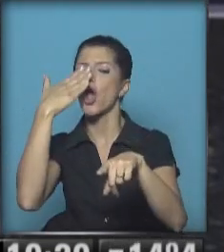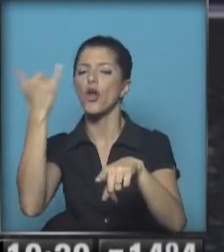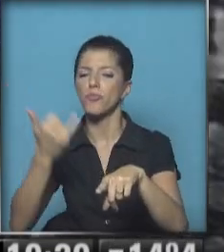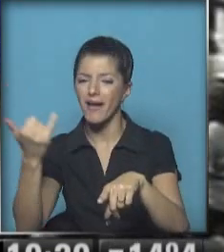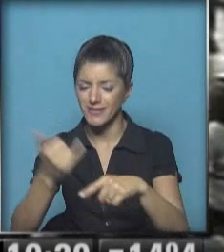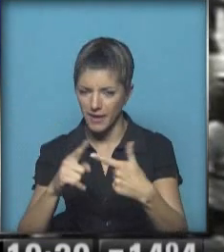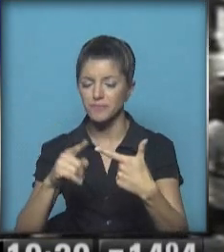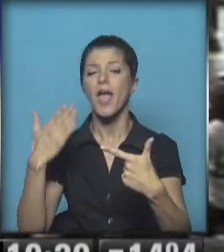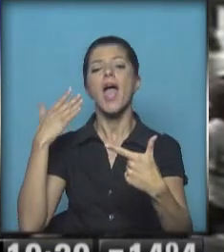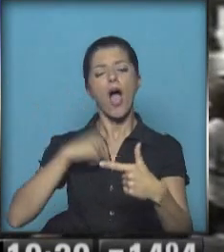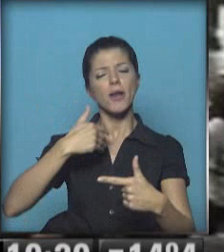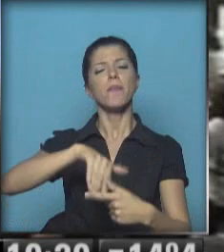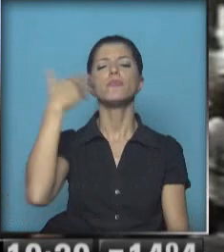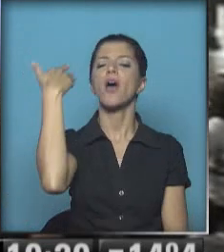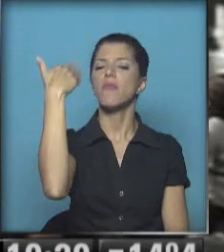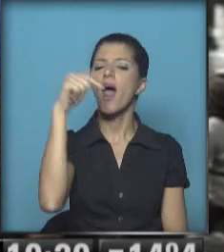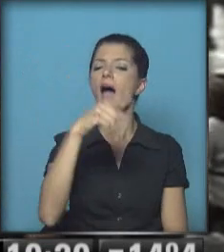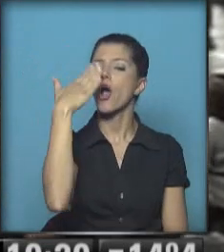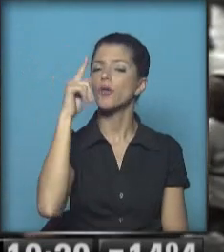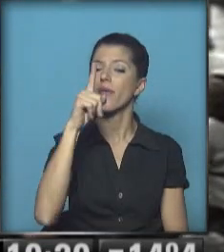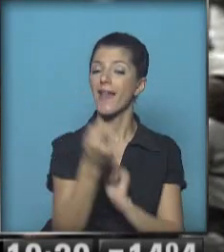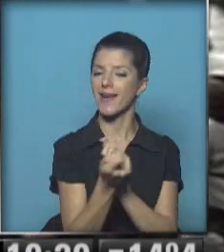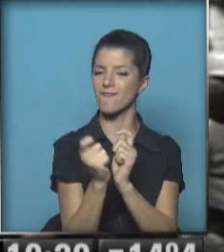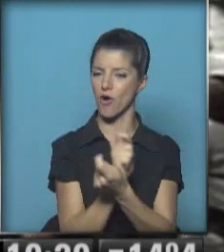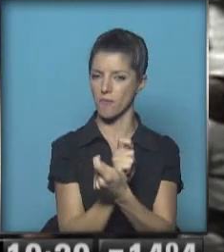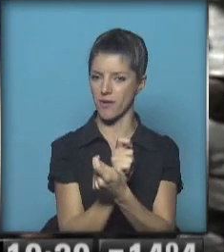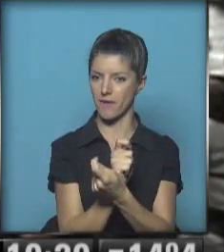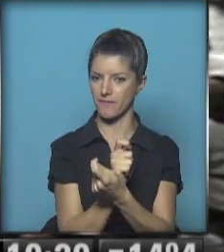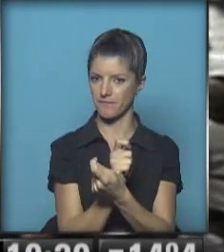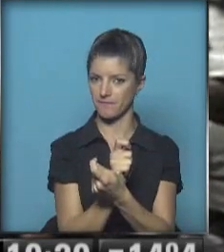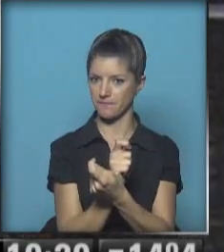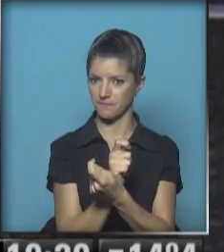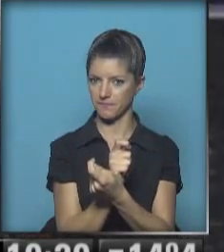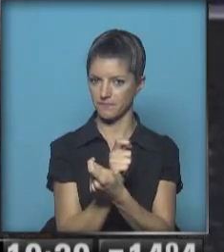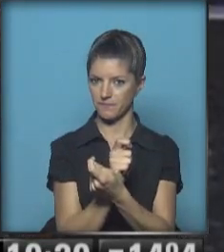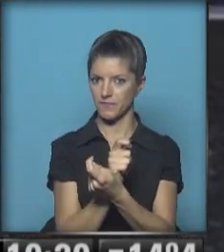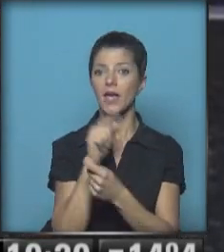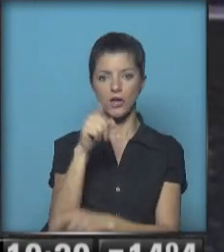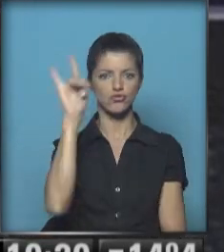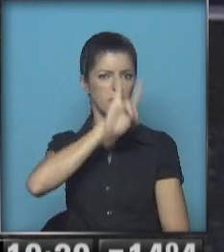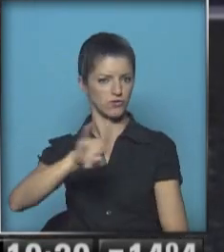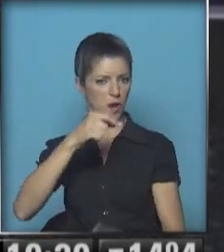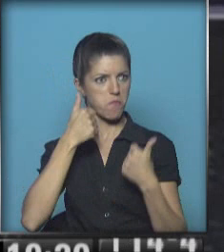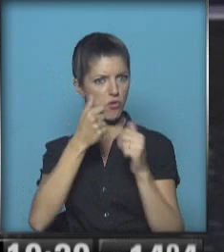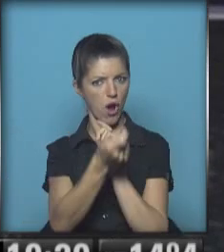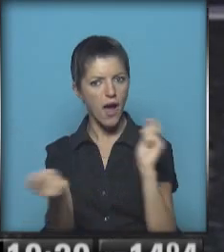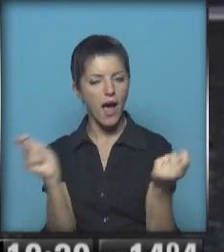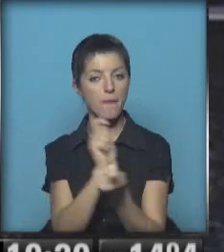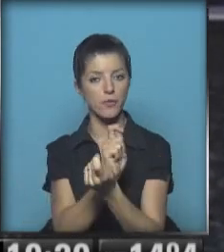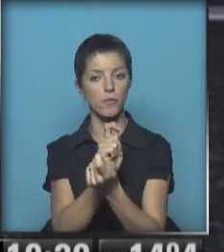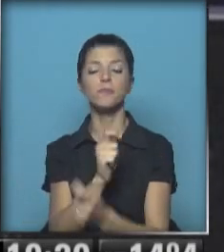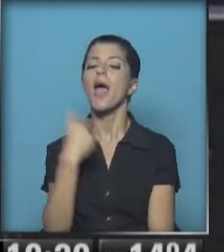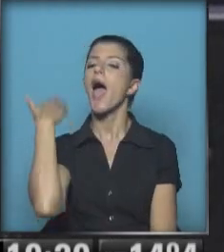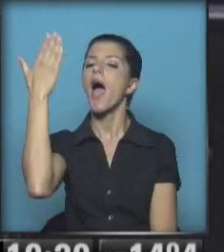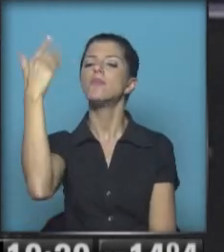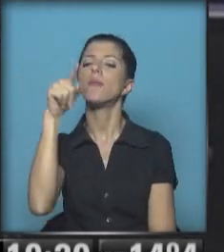Le vamos a hablar a la Córdoba de la reforma, que fue adelante del mundo en reforma universitaria. Le vamos a hablar